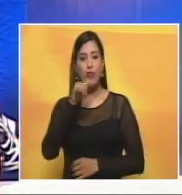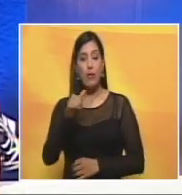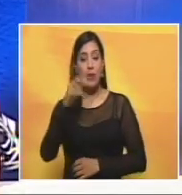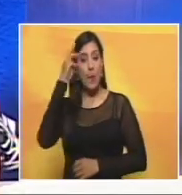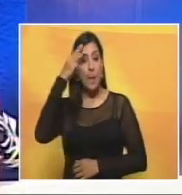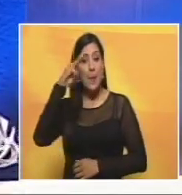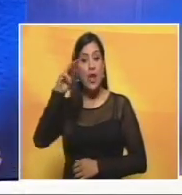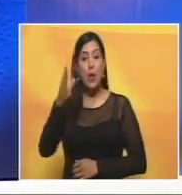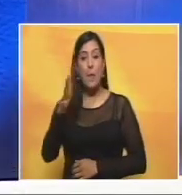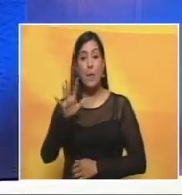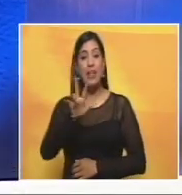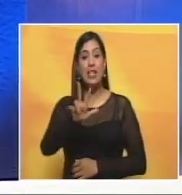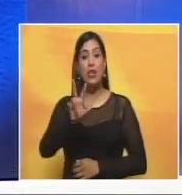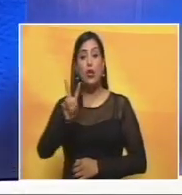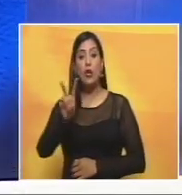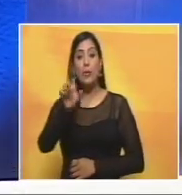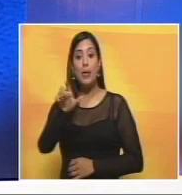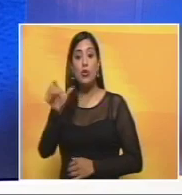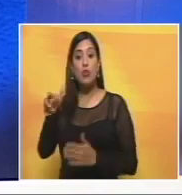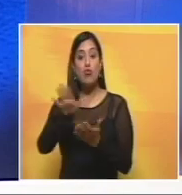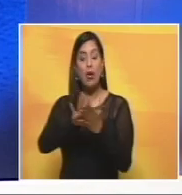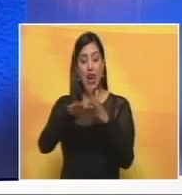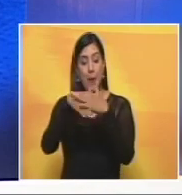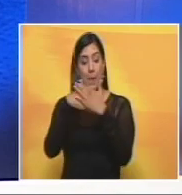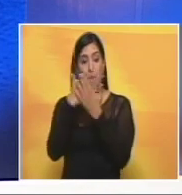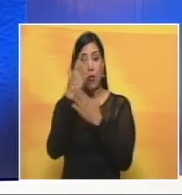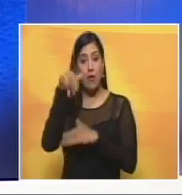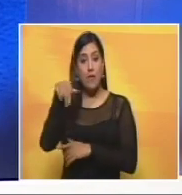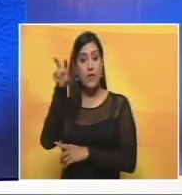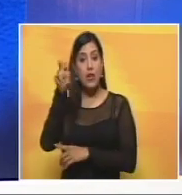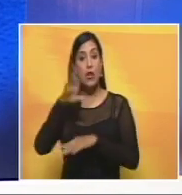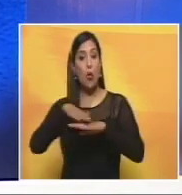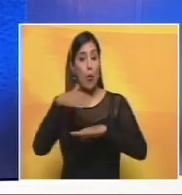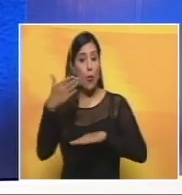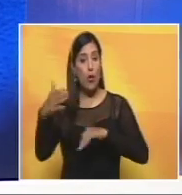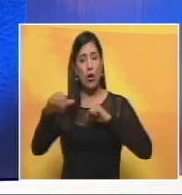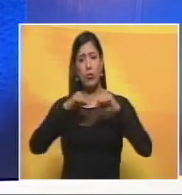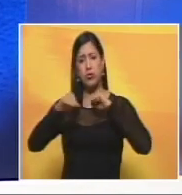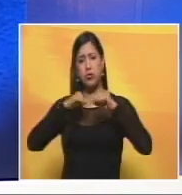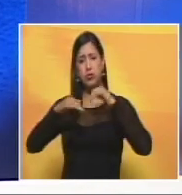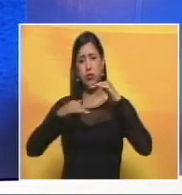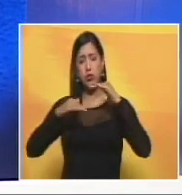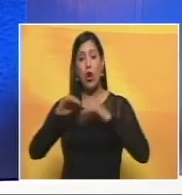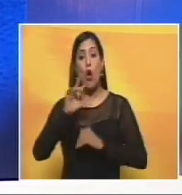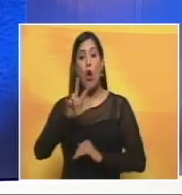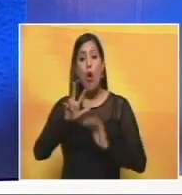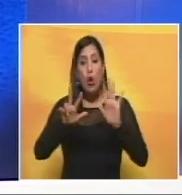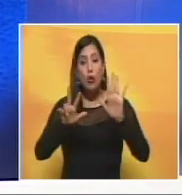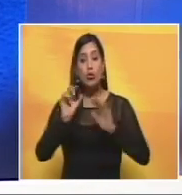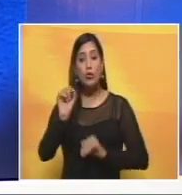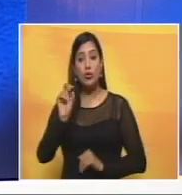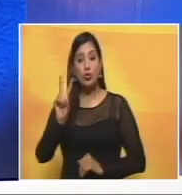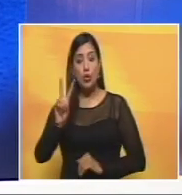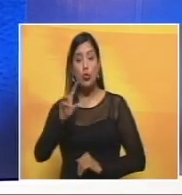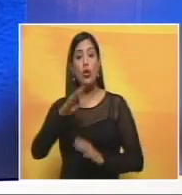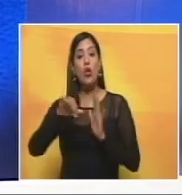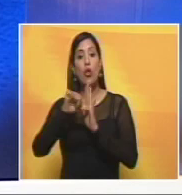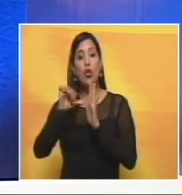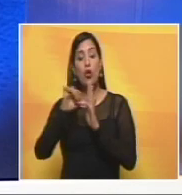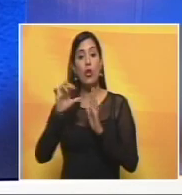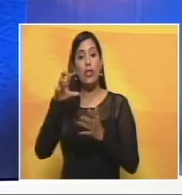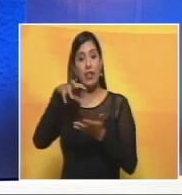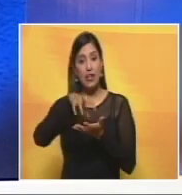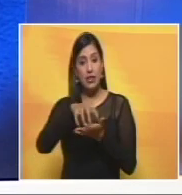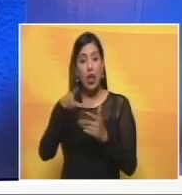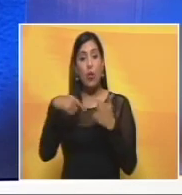en México al menos 32 personas murieron la madrugada de este viernes como consecuencia del terremoto de magnitud 8.2 que se registró en los estados